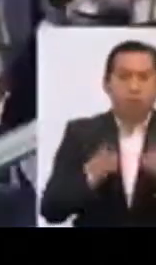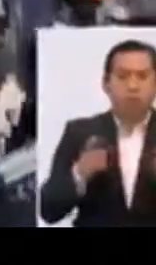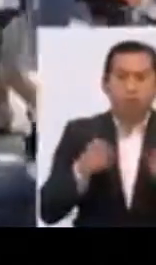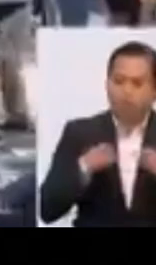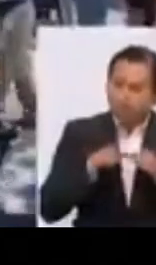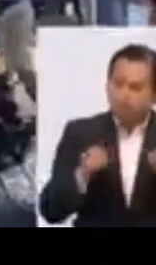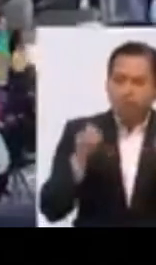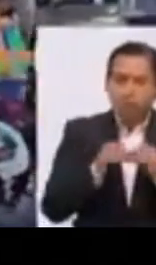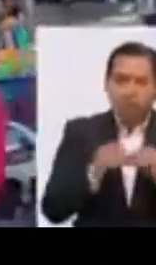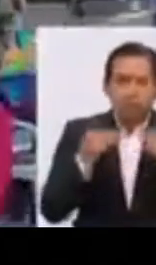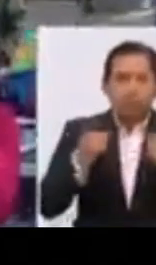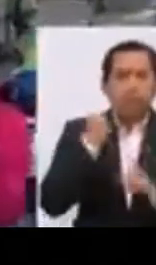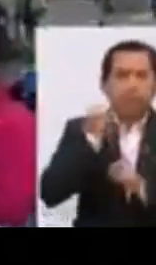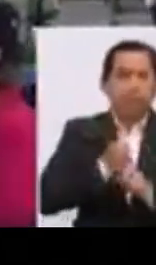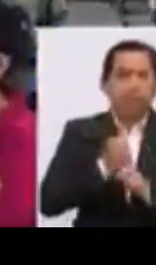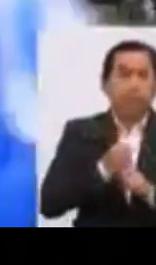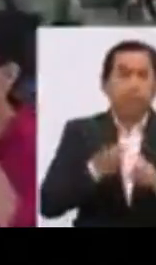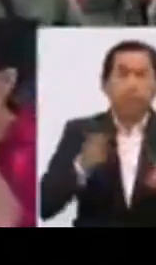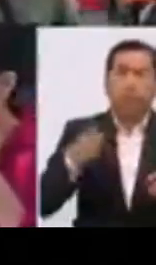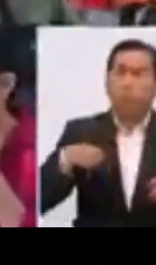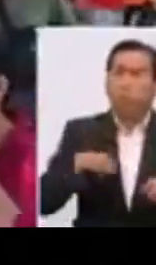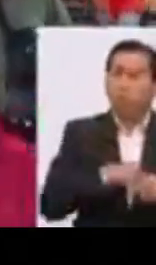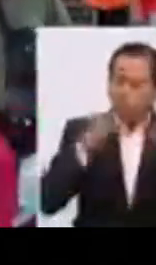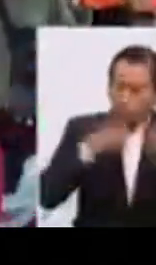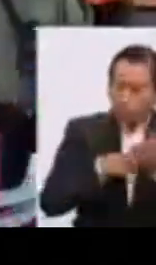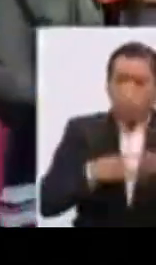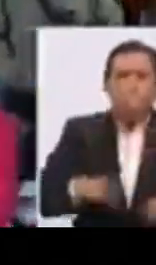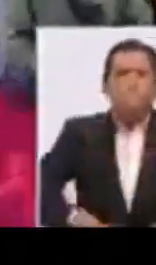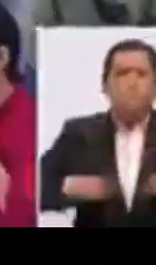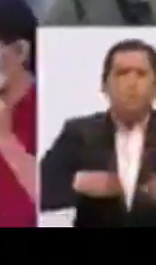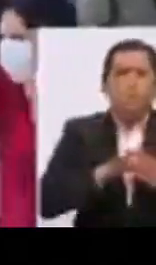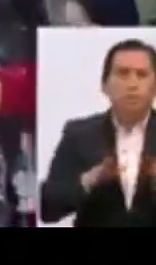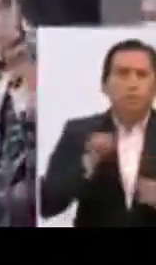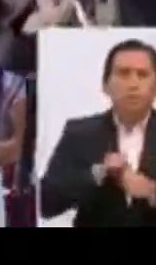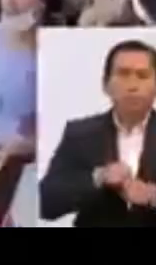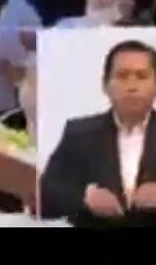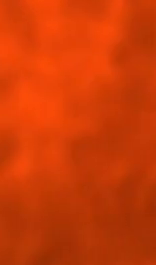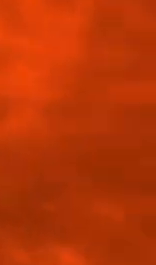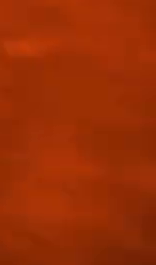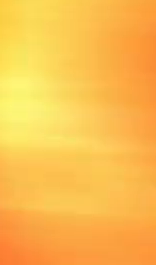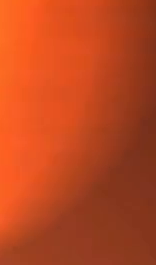seguir teniéndolos seguramente, pero estamos enfocados y viviendo en paz, trabajando por nuestro desarrollo.